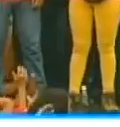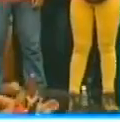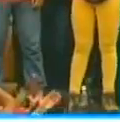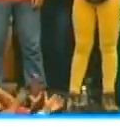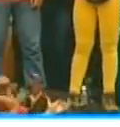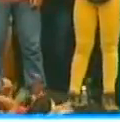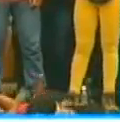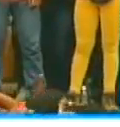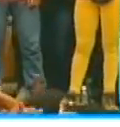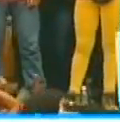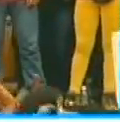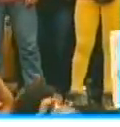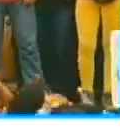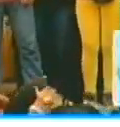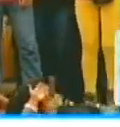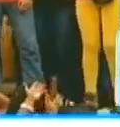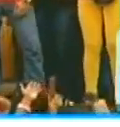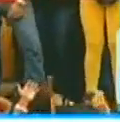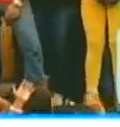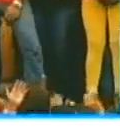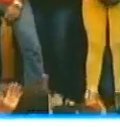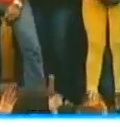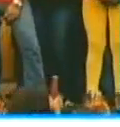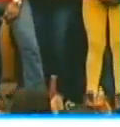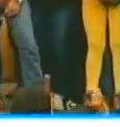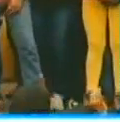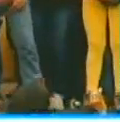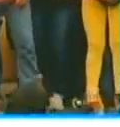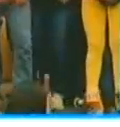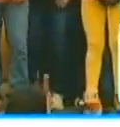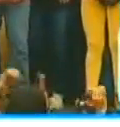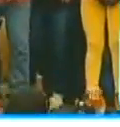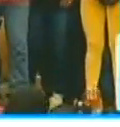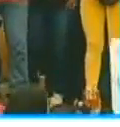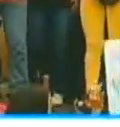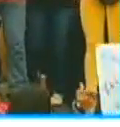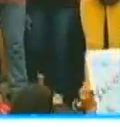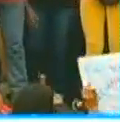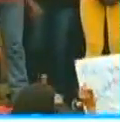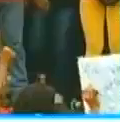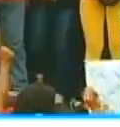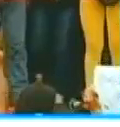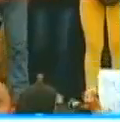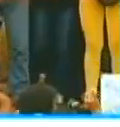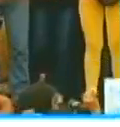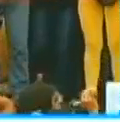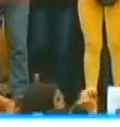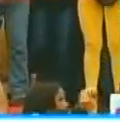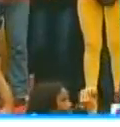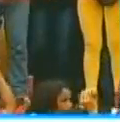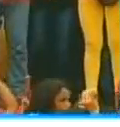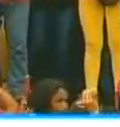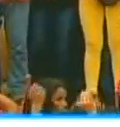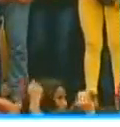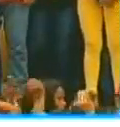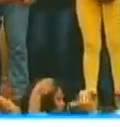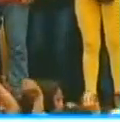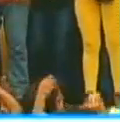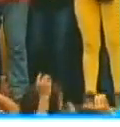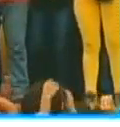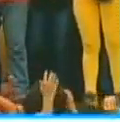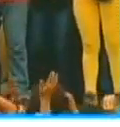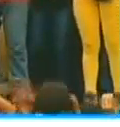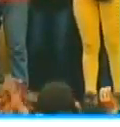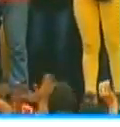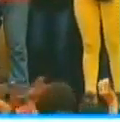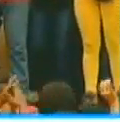Nacional y te engañó. A ti que ya sabes cómo la oposición ha llenado de muertos, de fuego,